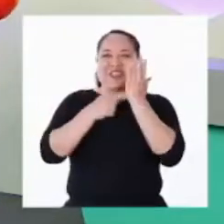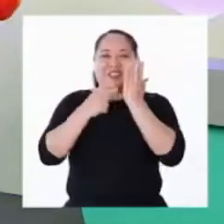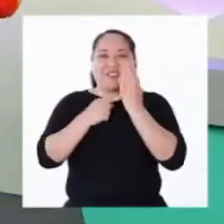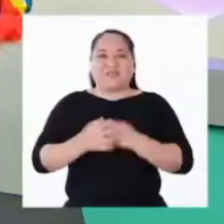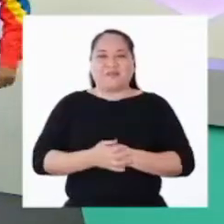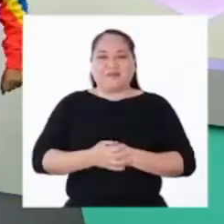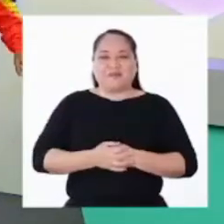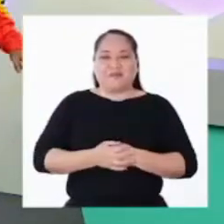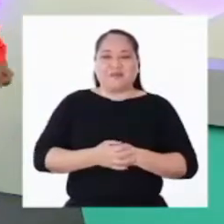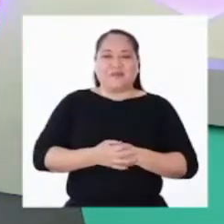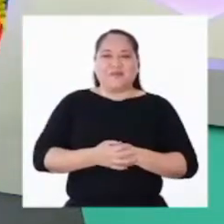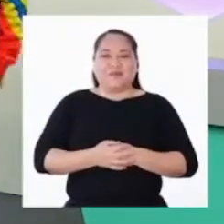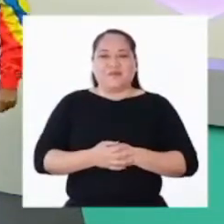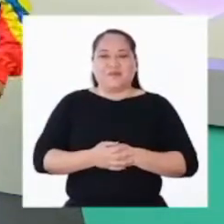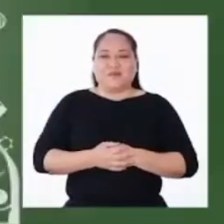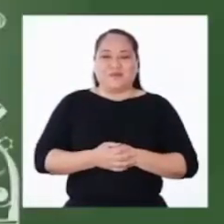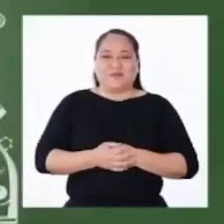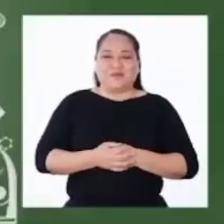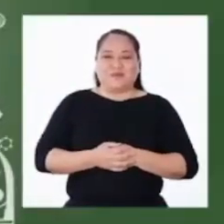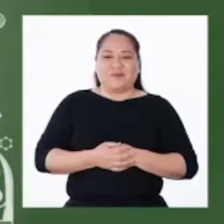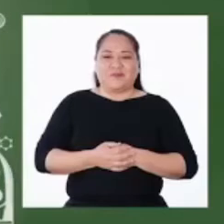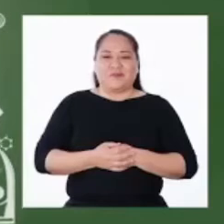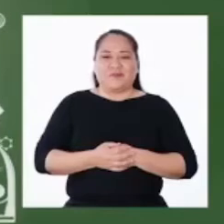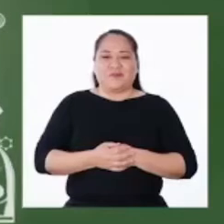sobre ciencia y tecnología.